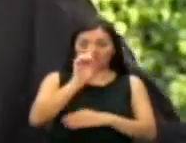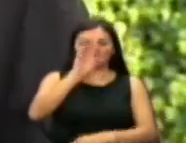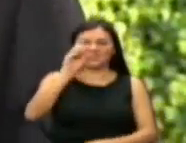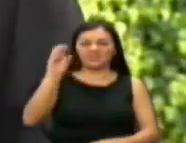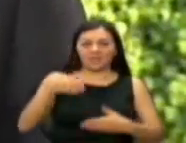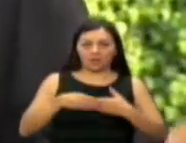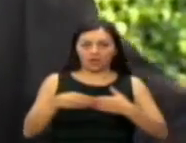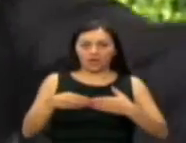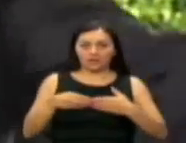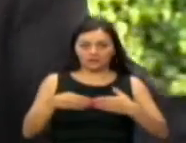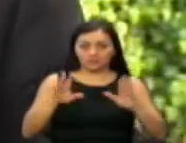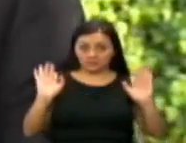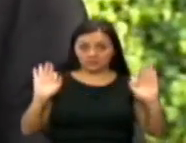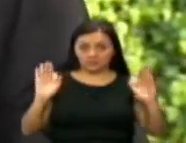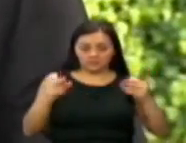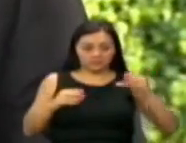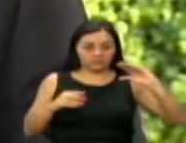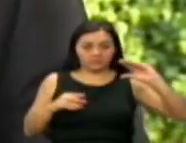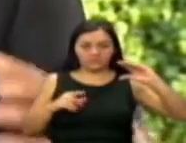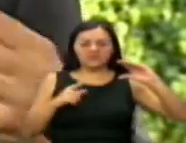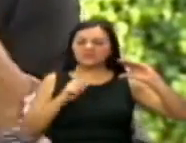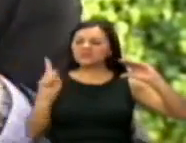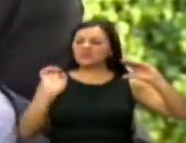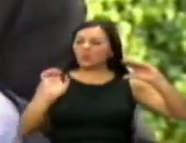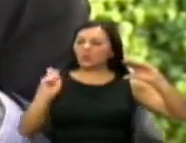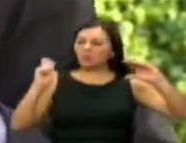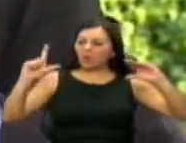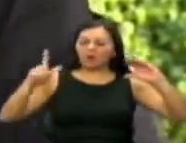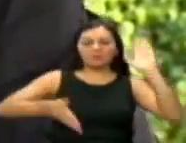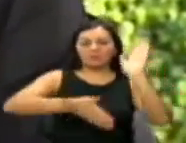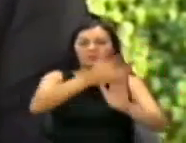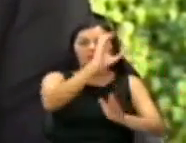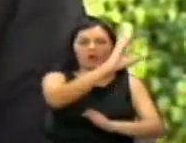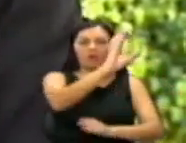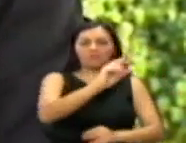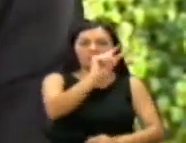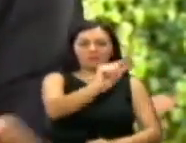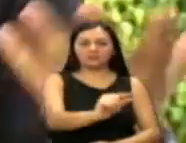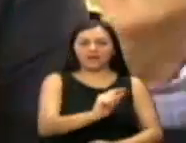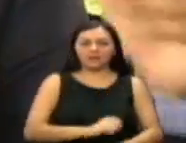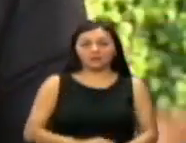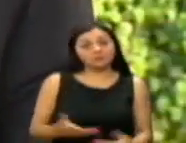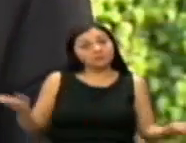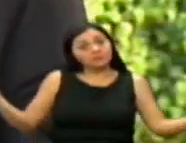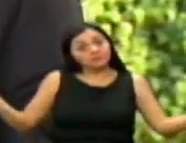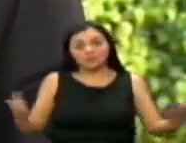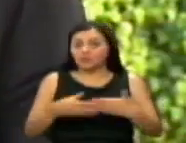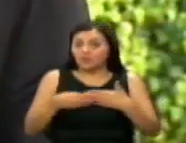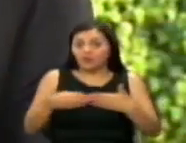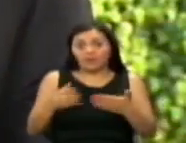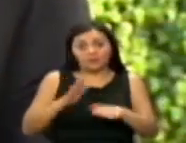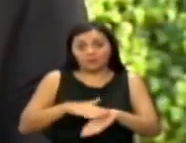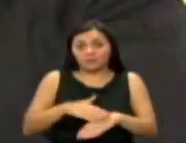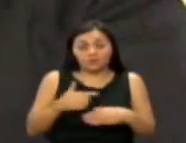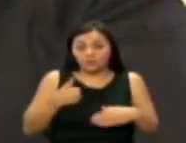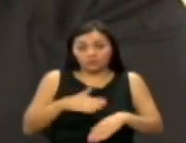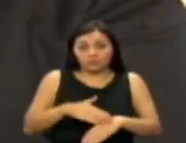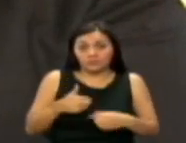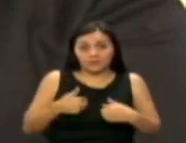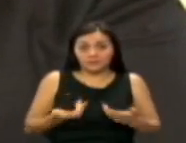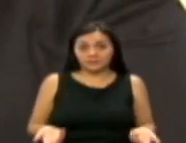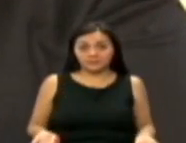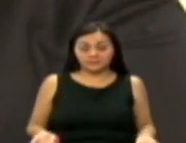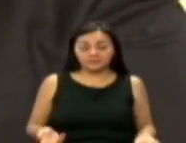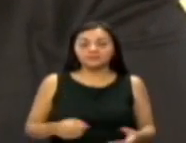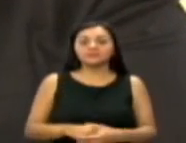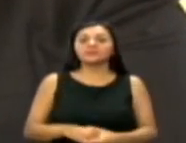ir a Colombia, ahora cuesta 70. Entonces nos pone una desventaja enorme. Esas son las consecuencias de la dolarización. Y bajo esa circunstancia, la situación